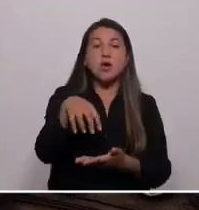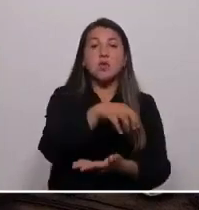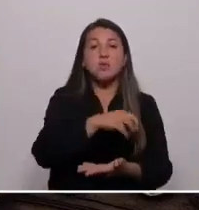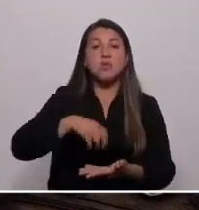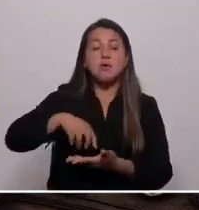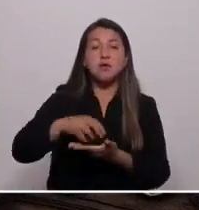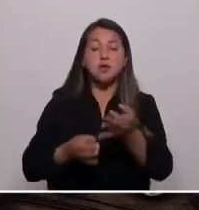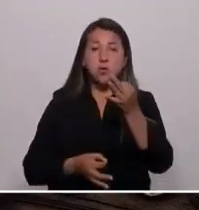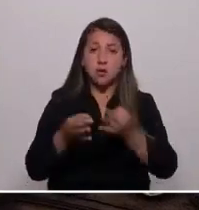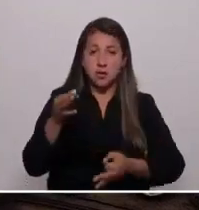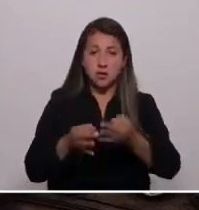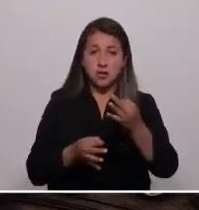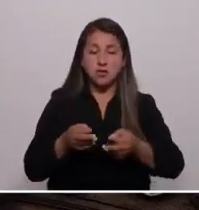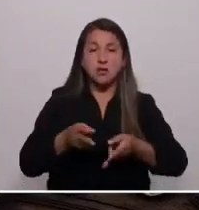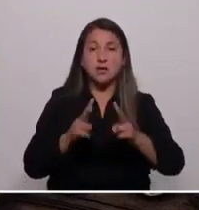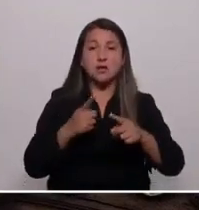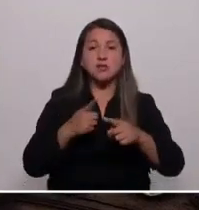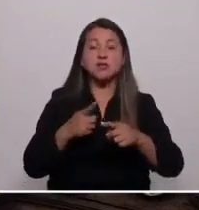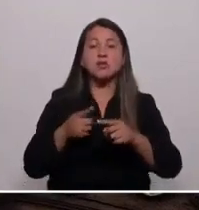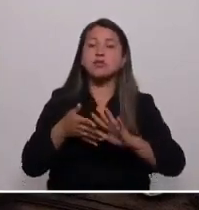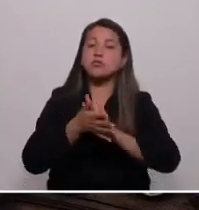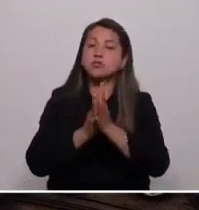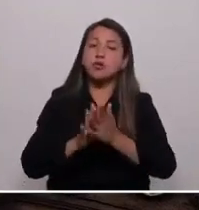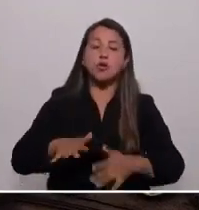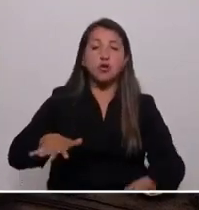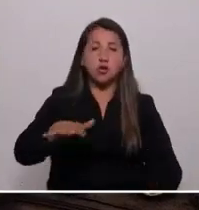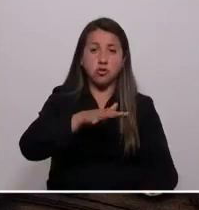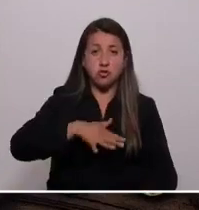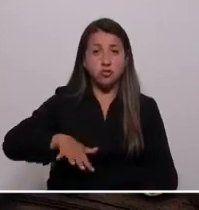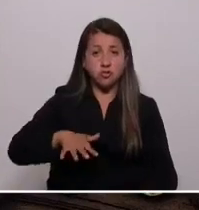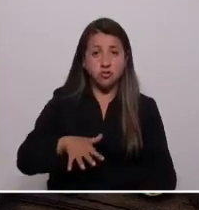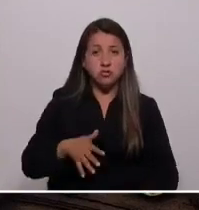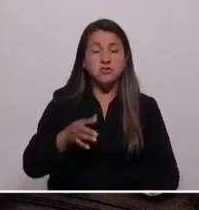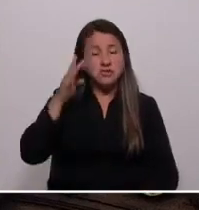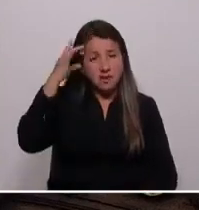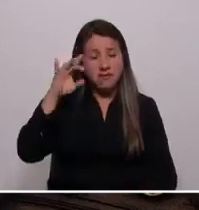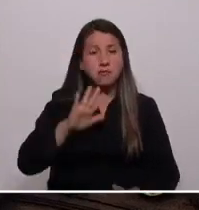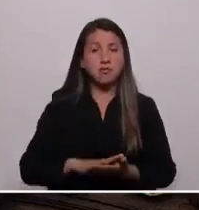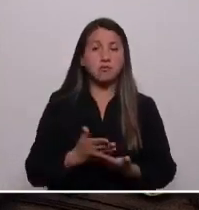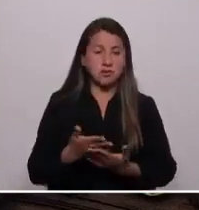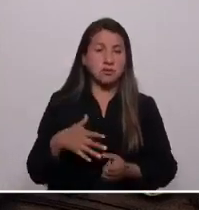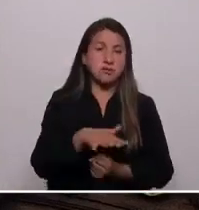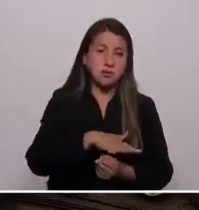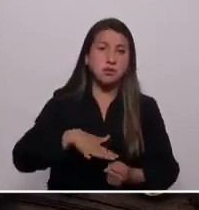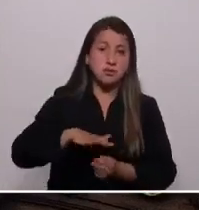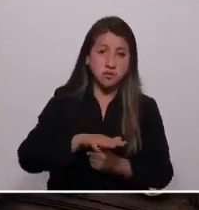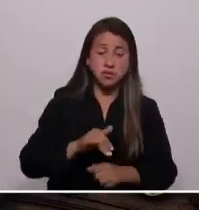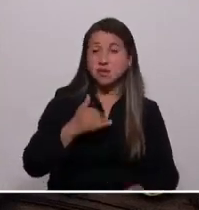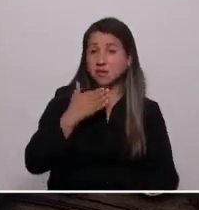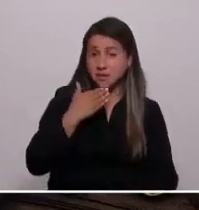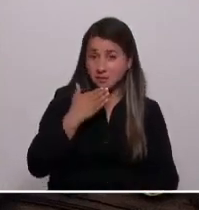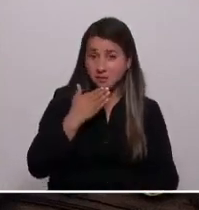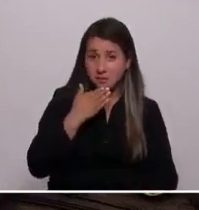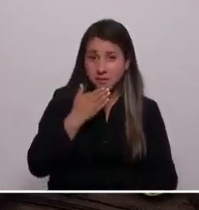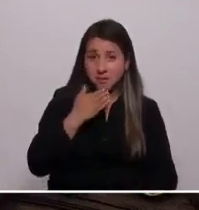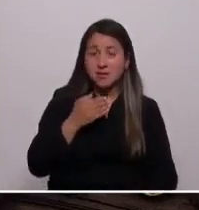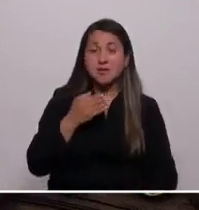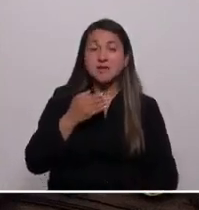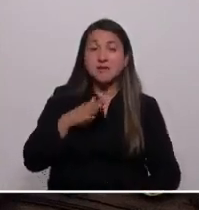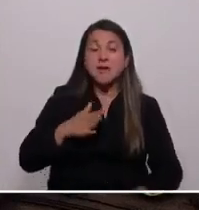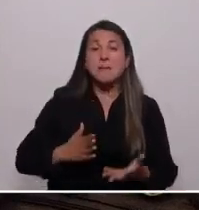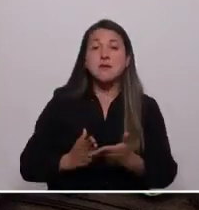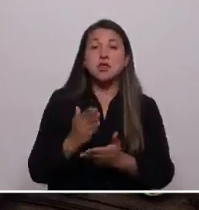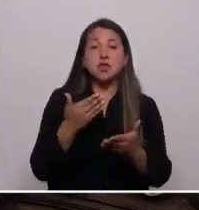jurídico y derechos colectivos tenemos el diagnóstico pero también traemos las propuestas que se han gestado desde los